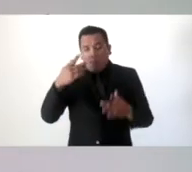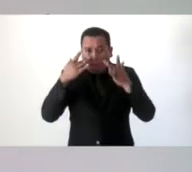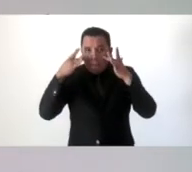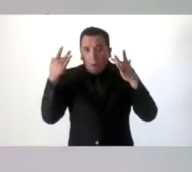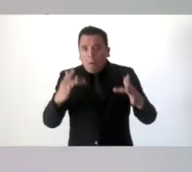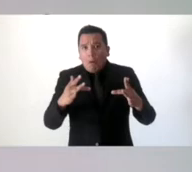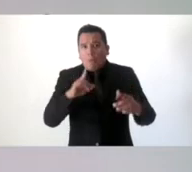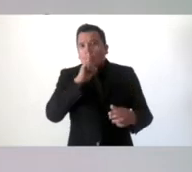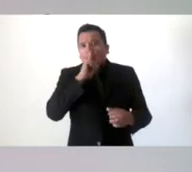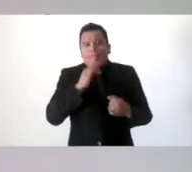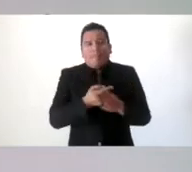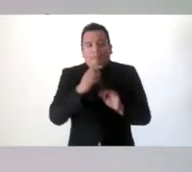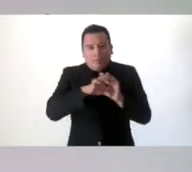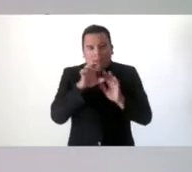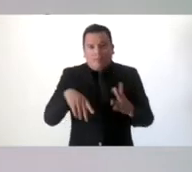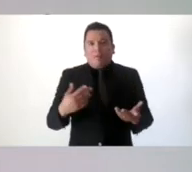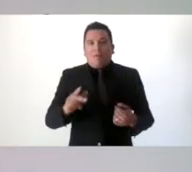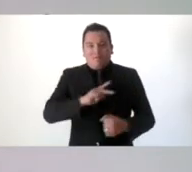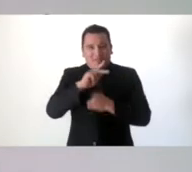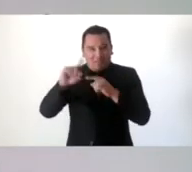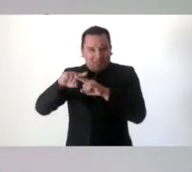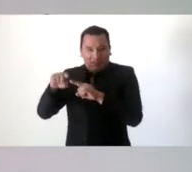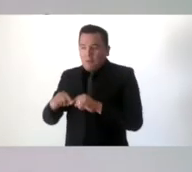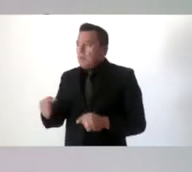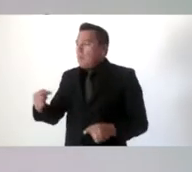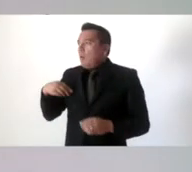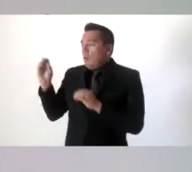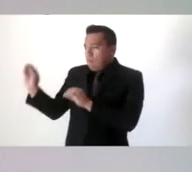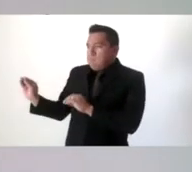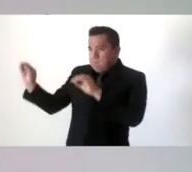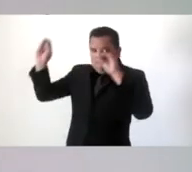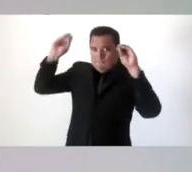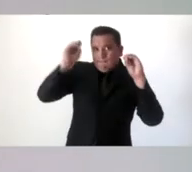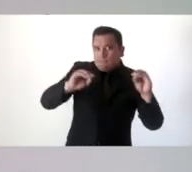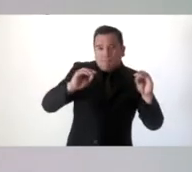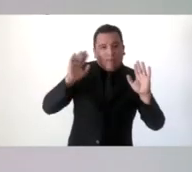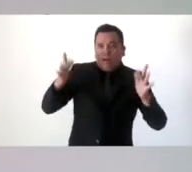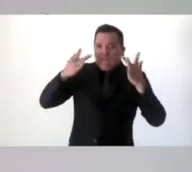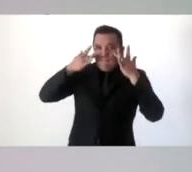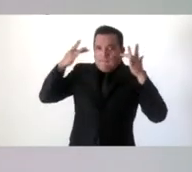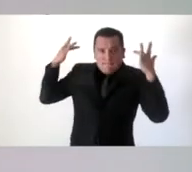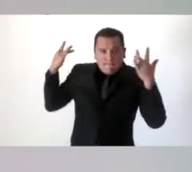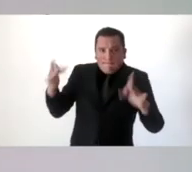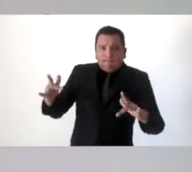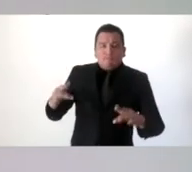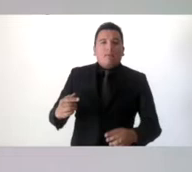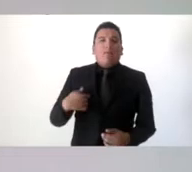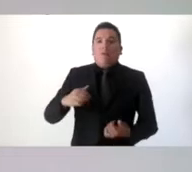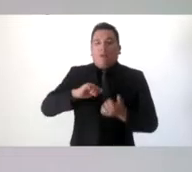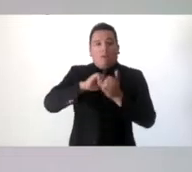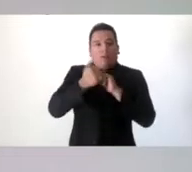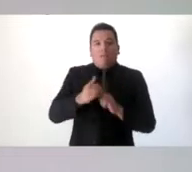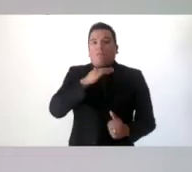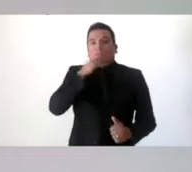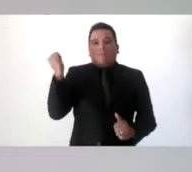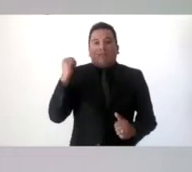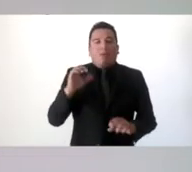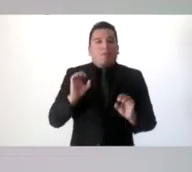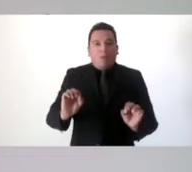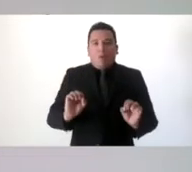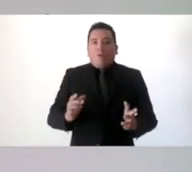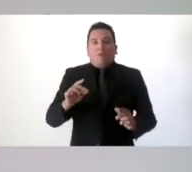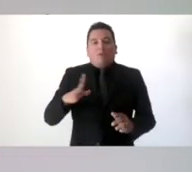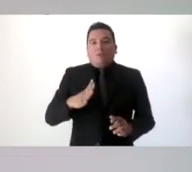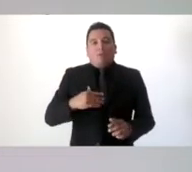mexicanos, porque hay migraciones que sí se desvinculan de su país y dicen, no, pues yo ya me convierto en alemán o